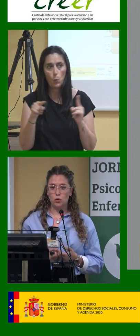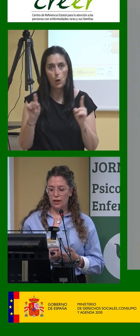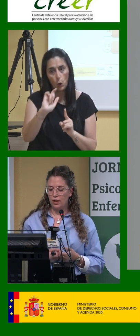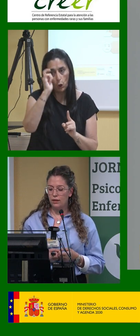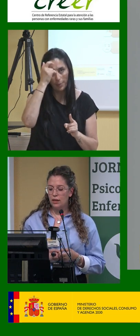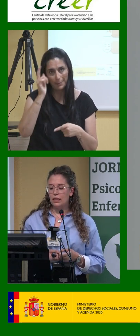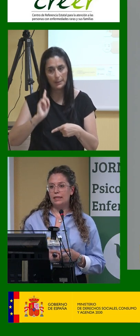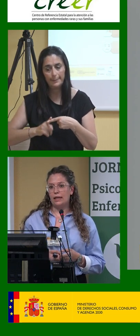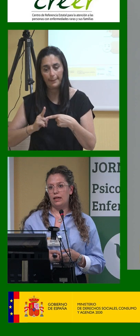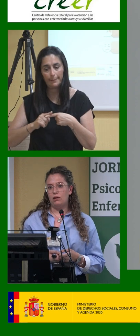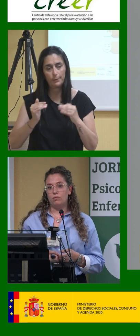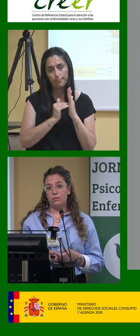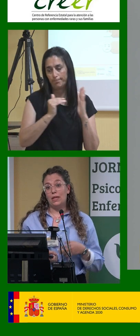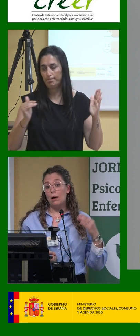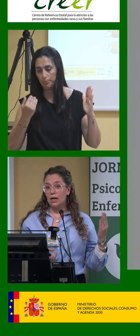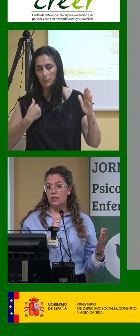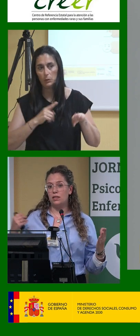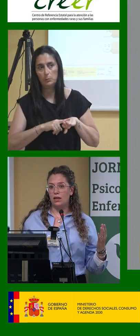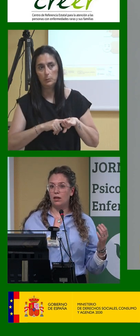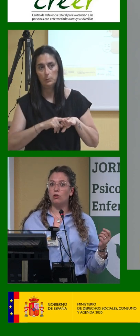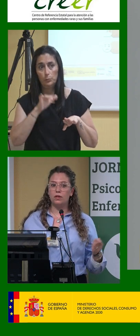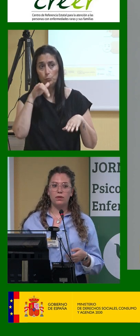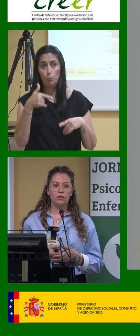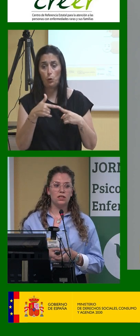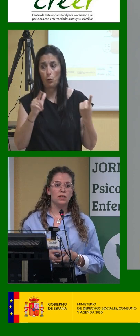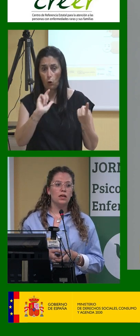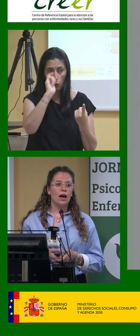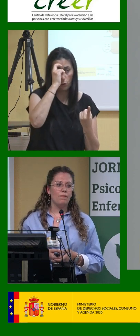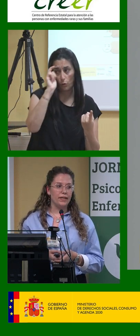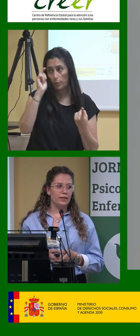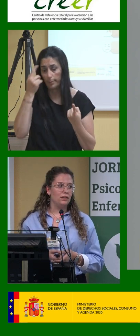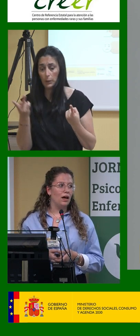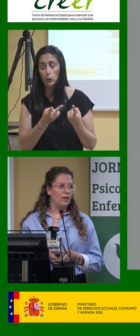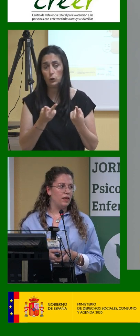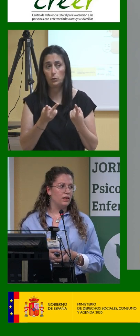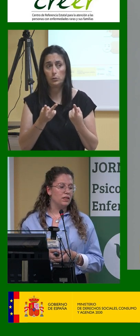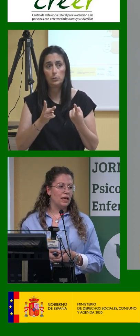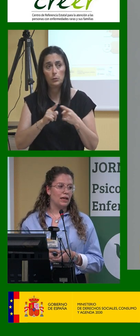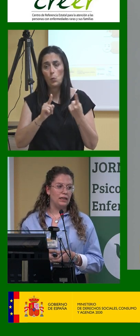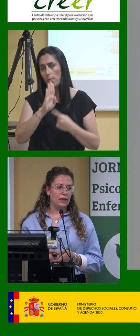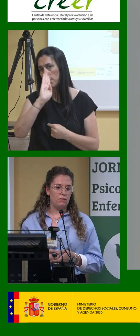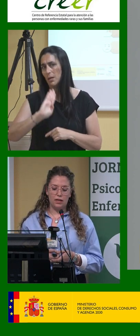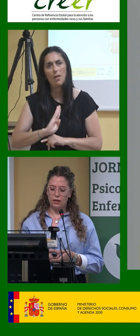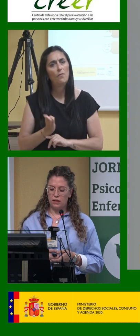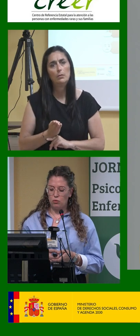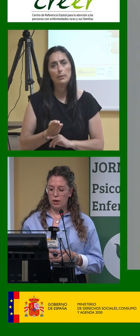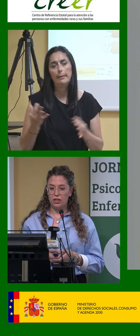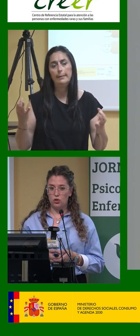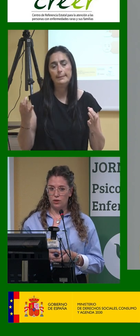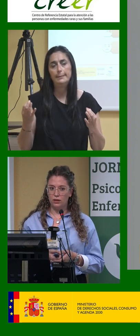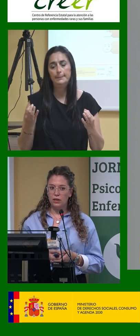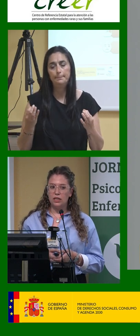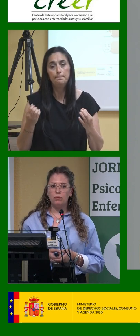de la sexualidad, ya que ambas concepciones afectan directamente a la calidad de vida de